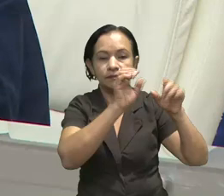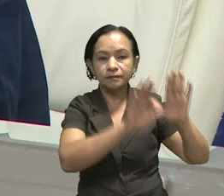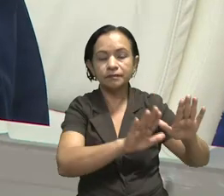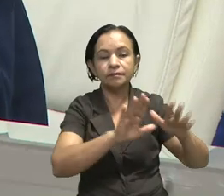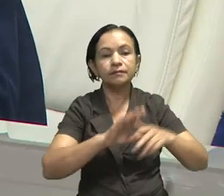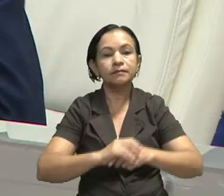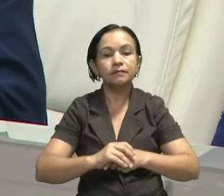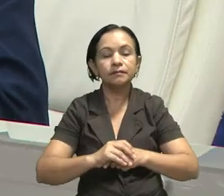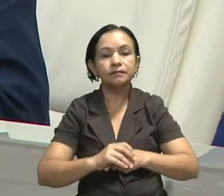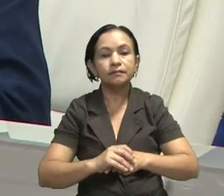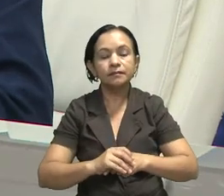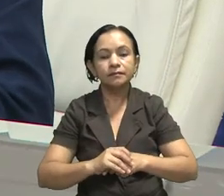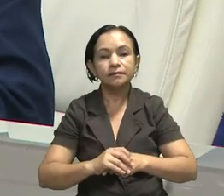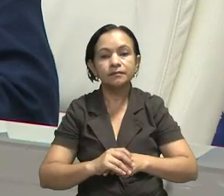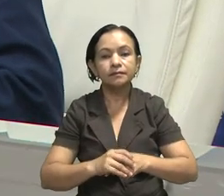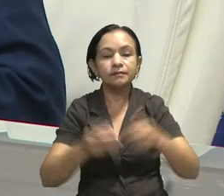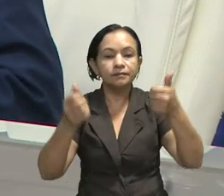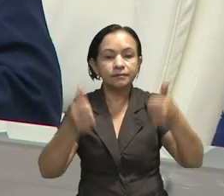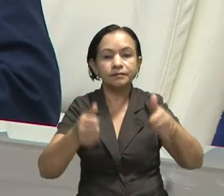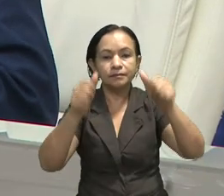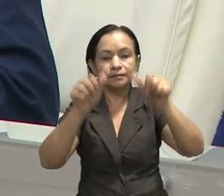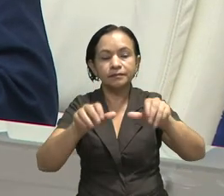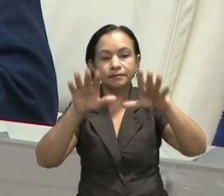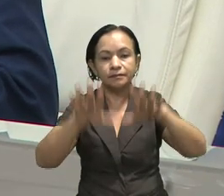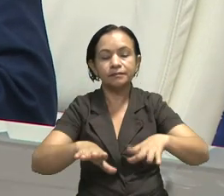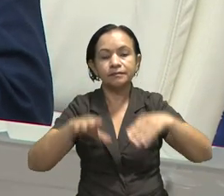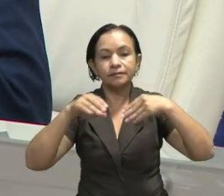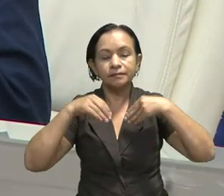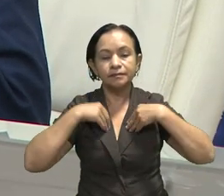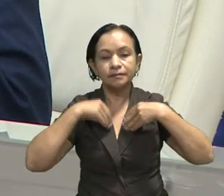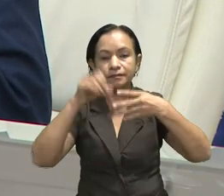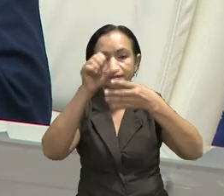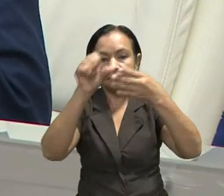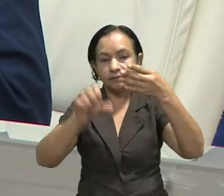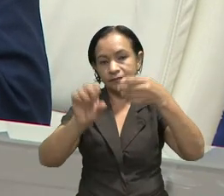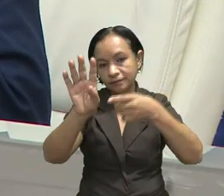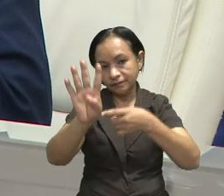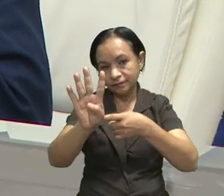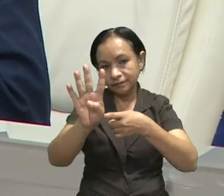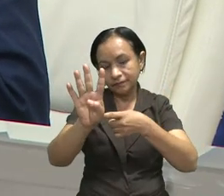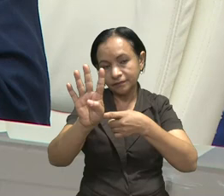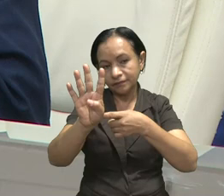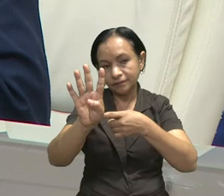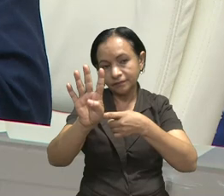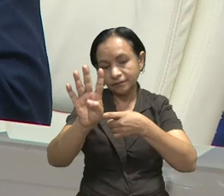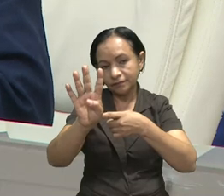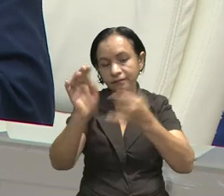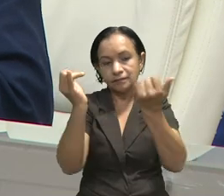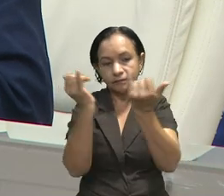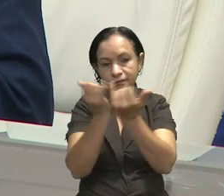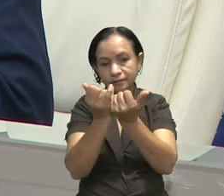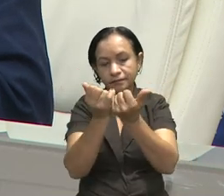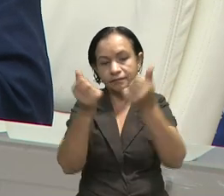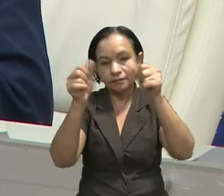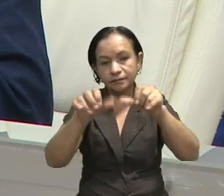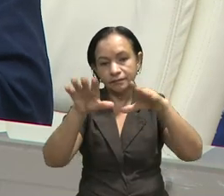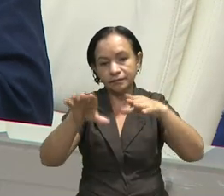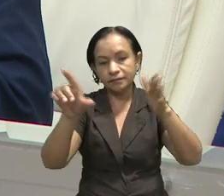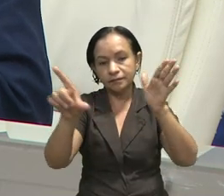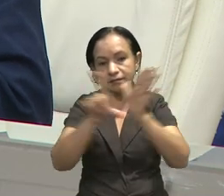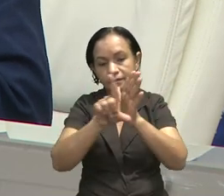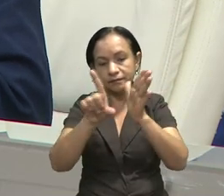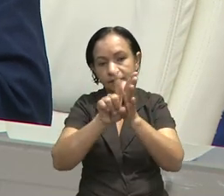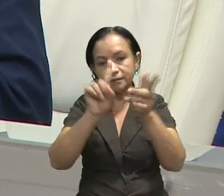presente. Se aprueba el artículo cuarto y con él queda aprobado la ley